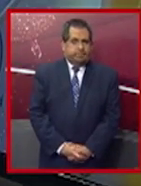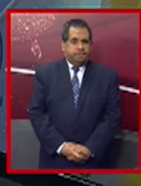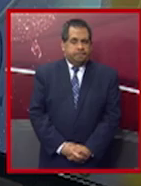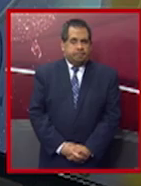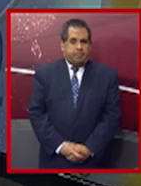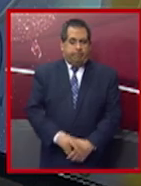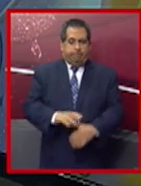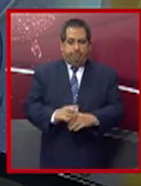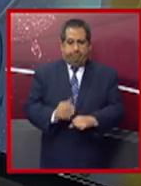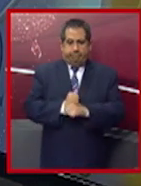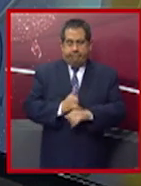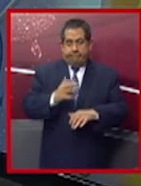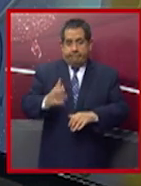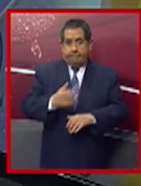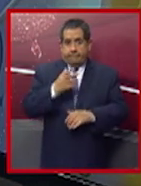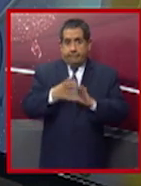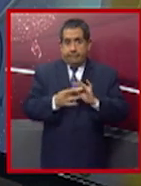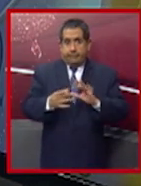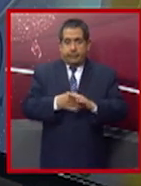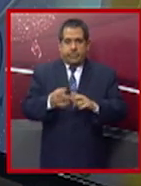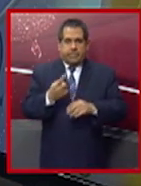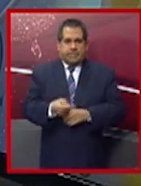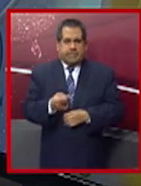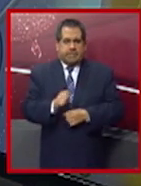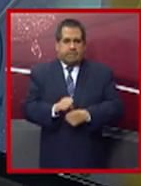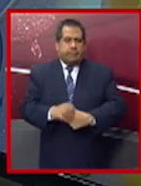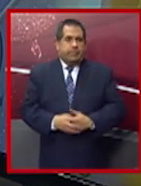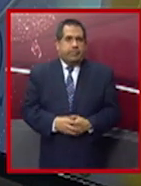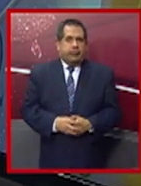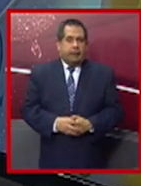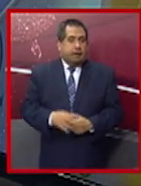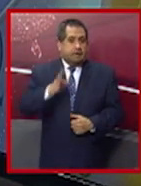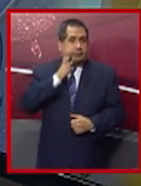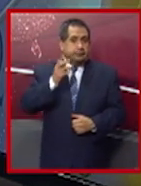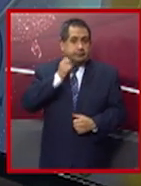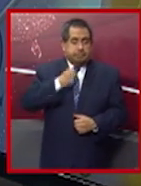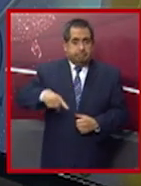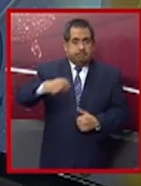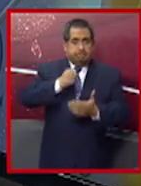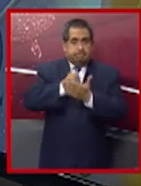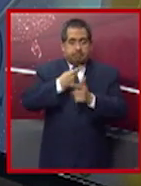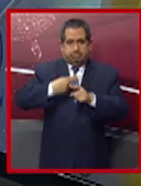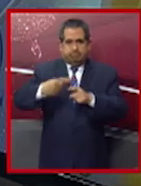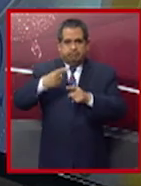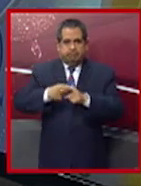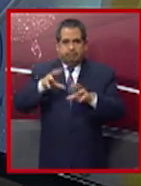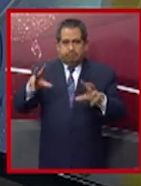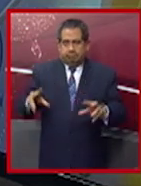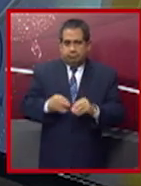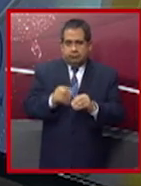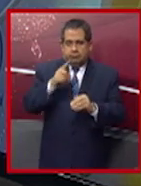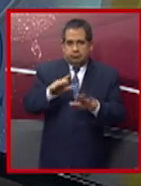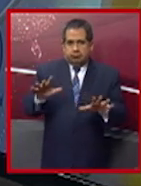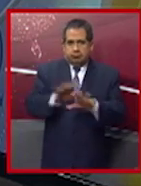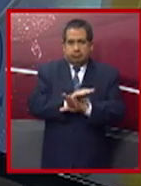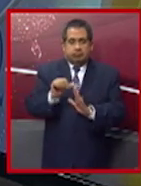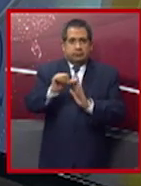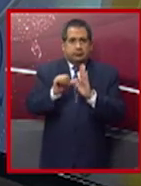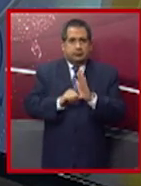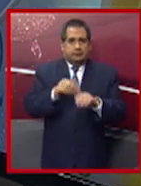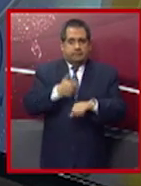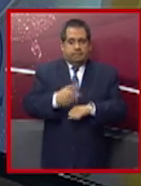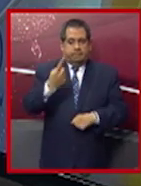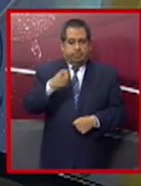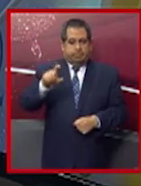Continuamos con más información en este resumen semanal de Noticias del Congreso. En la Cámara de Diputados se avalaron diversos dictámenes, uno de ellos para modificar el